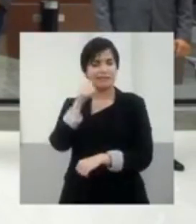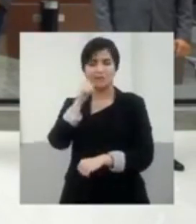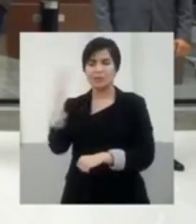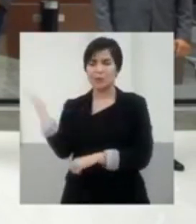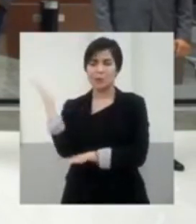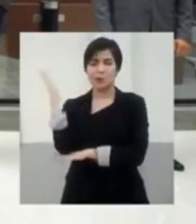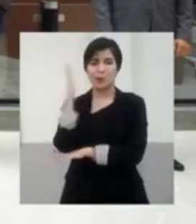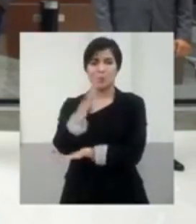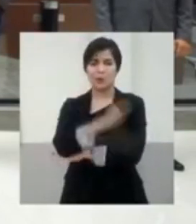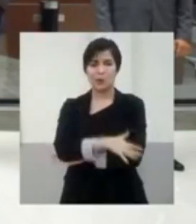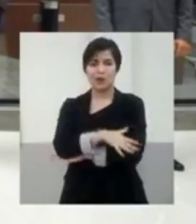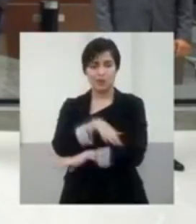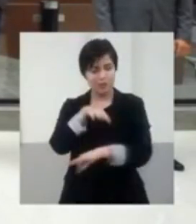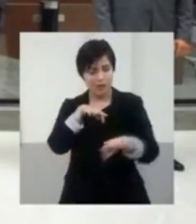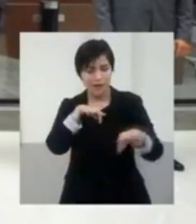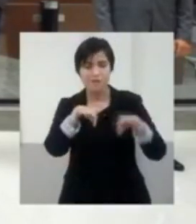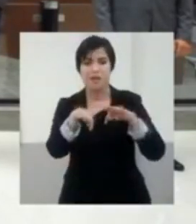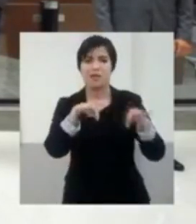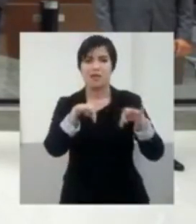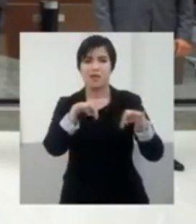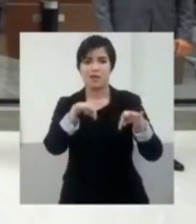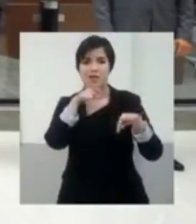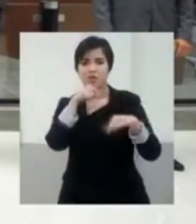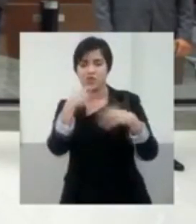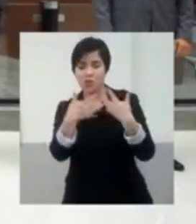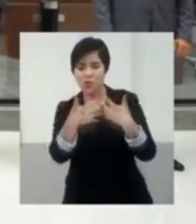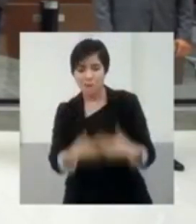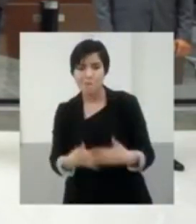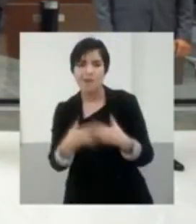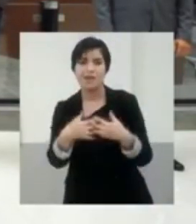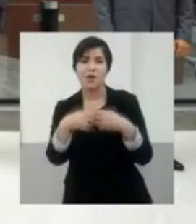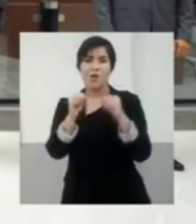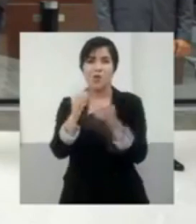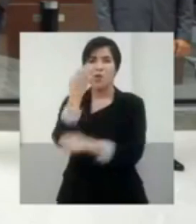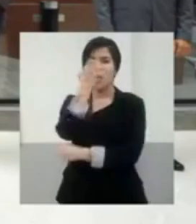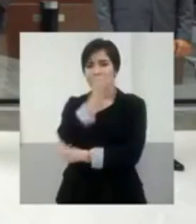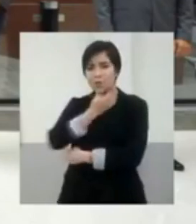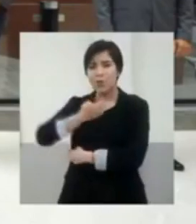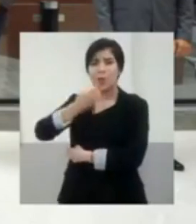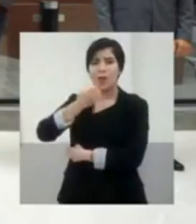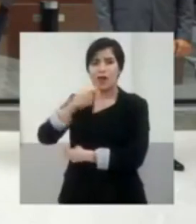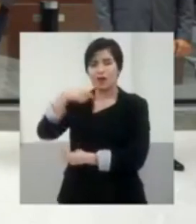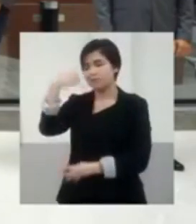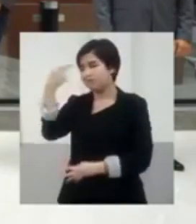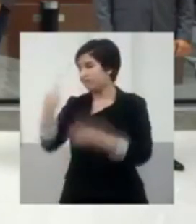encargados de despacho o como presidentes provisionales respectivamente en los últimos 5 años.